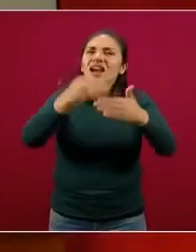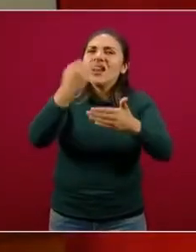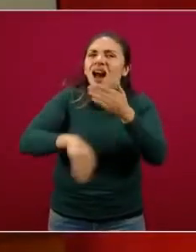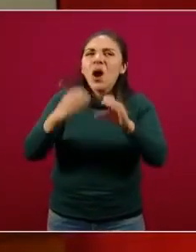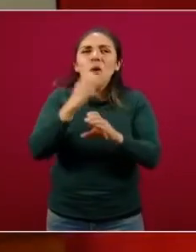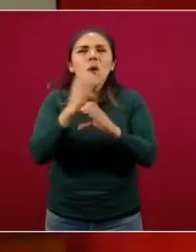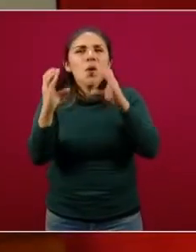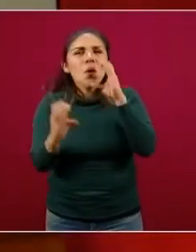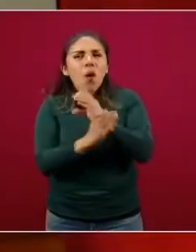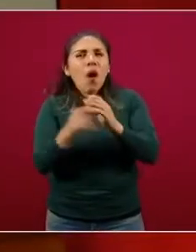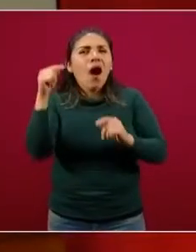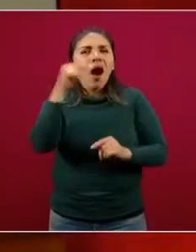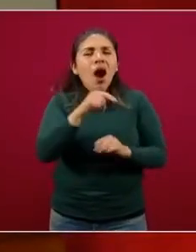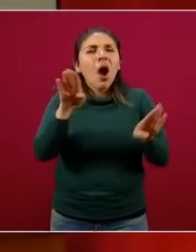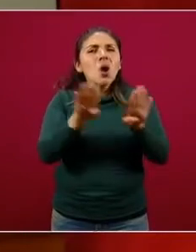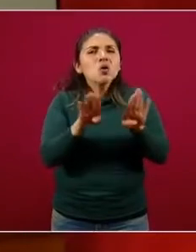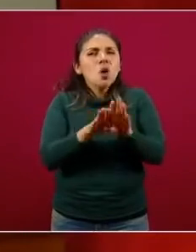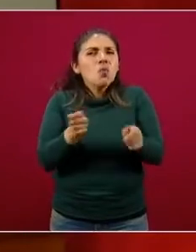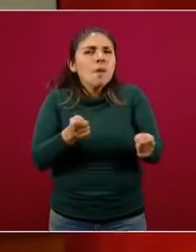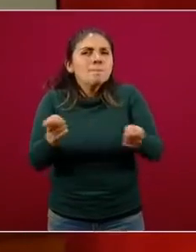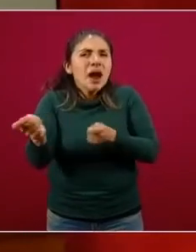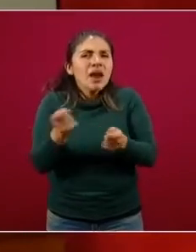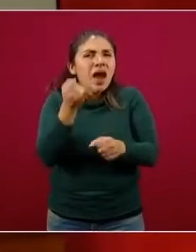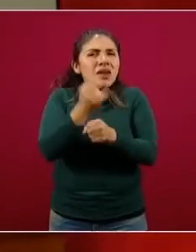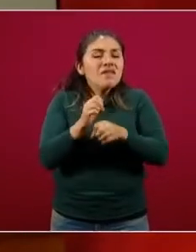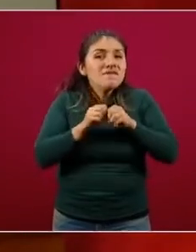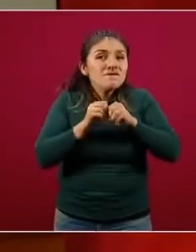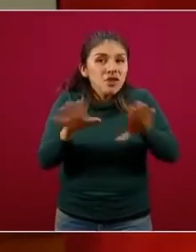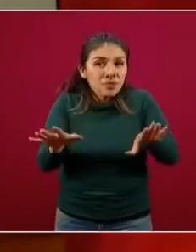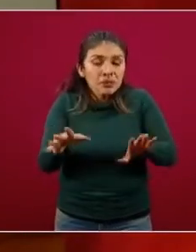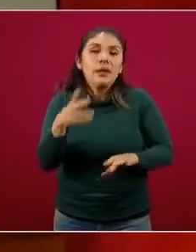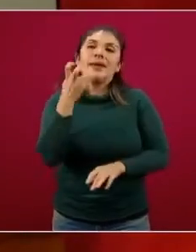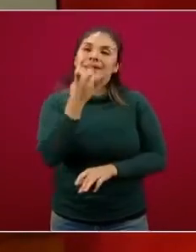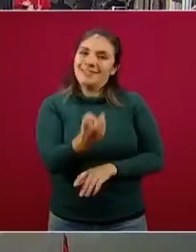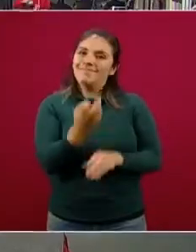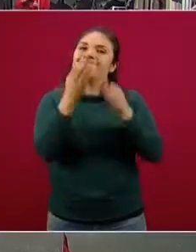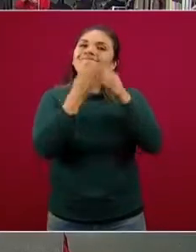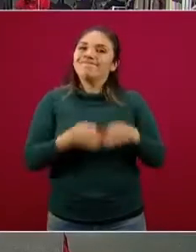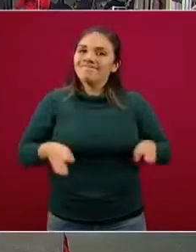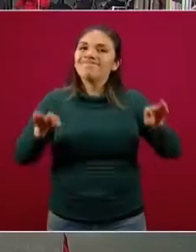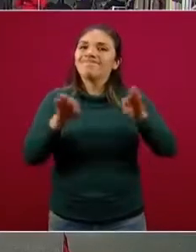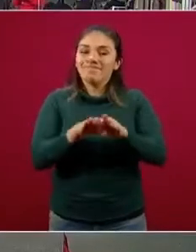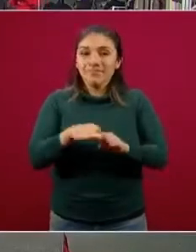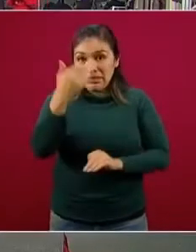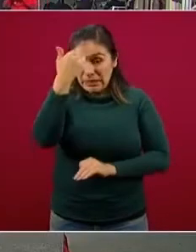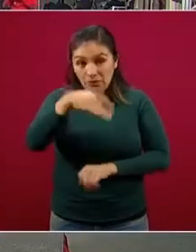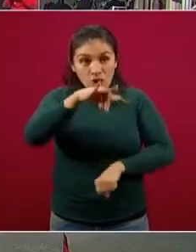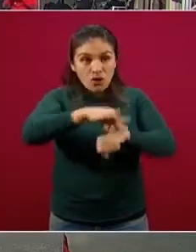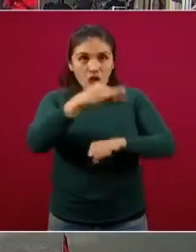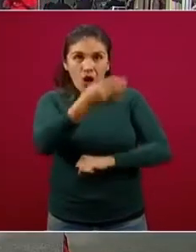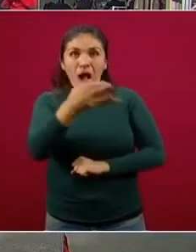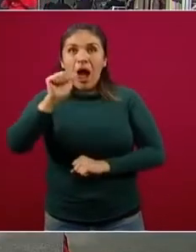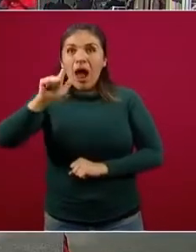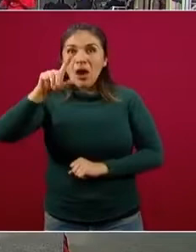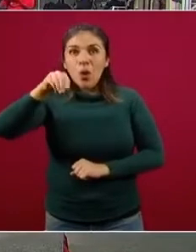dan en el manejo de los datos. Es importante saber que, como el doctor Alomía ya lo ha